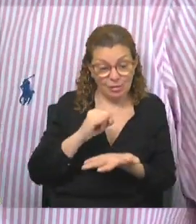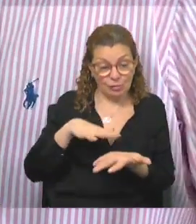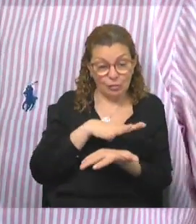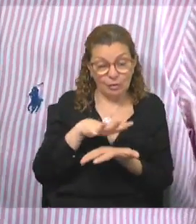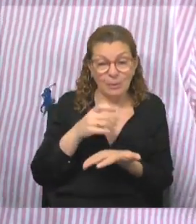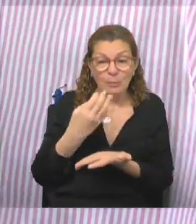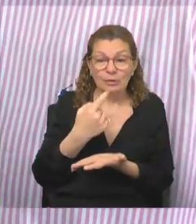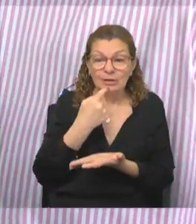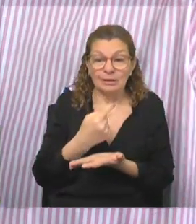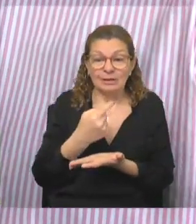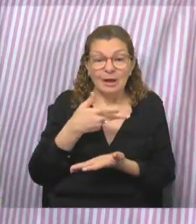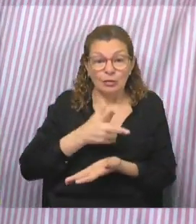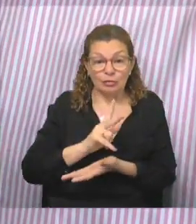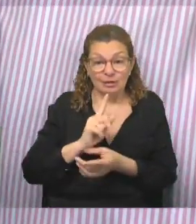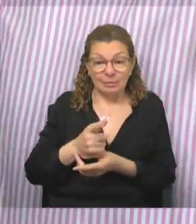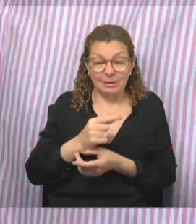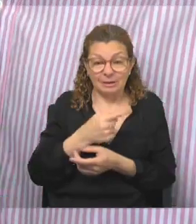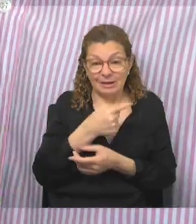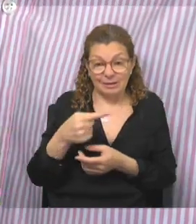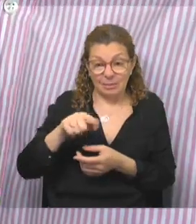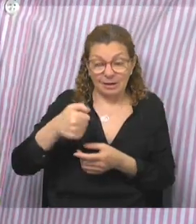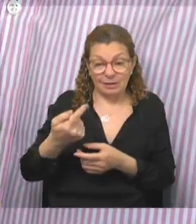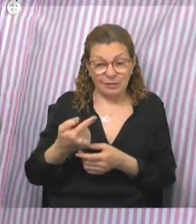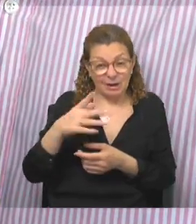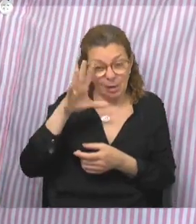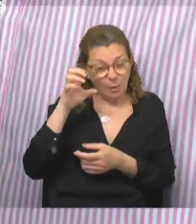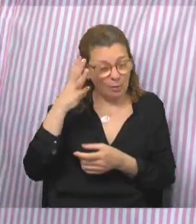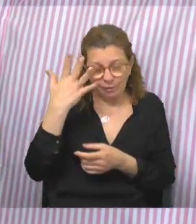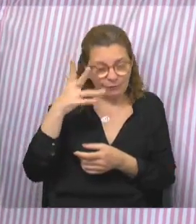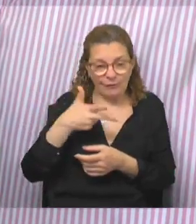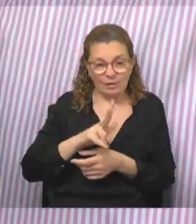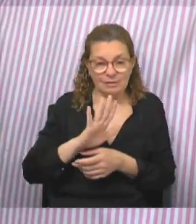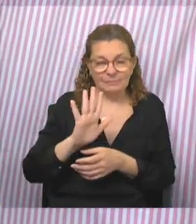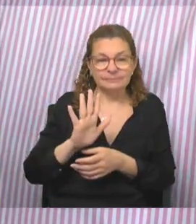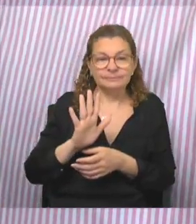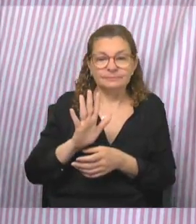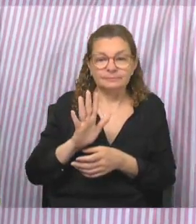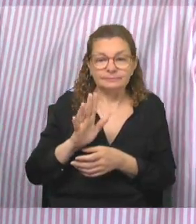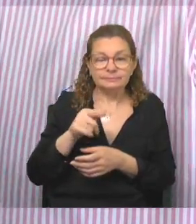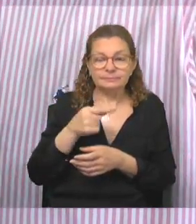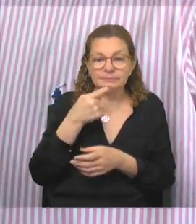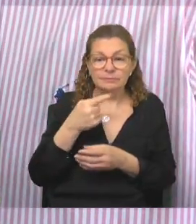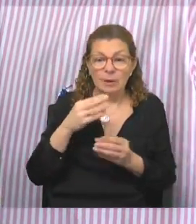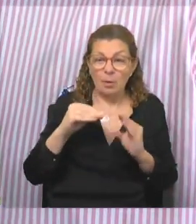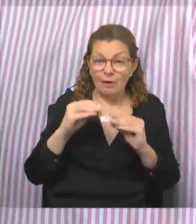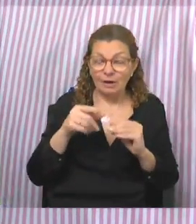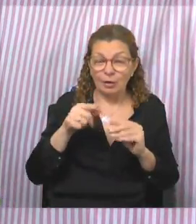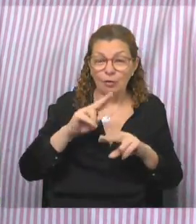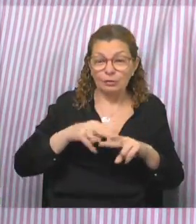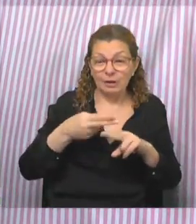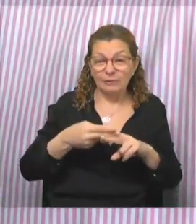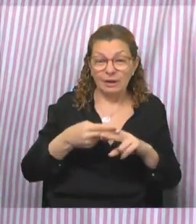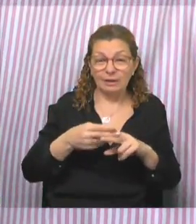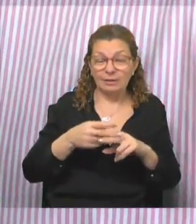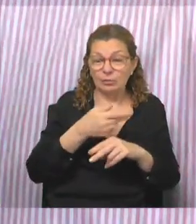eso te decía también lo ccha de la semana que viene o la otra no me acuerdo bien eh obviamente vamos a tratar de hacer otra vez una campaña de bien